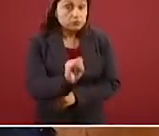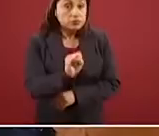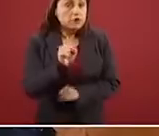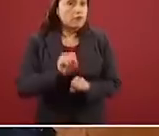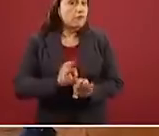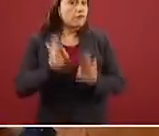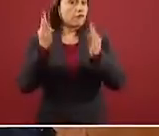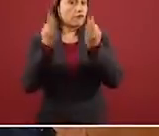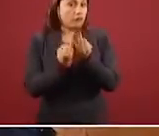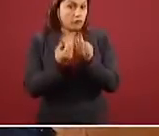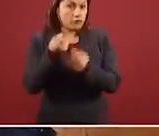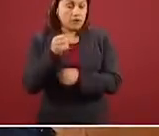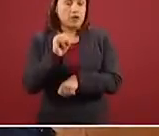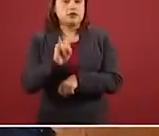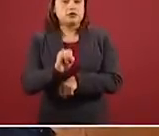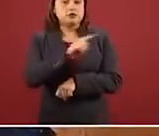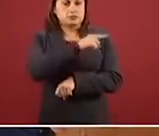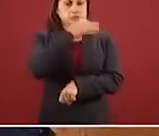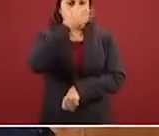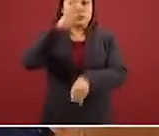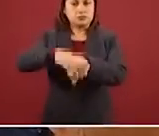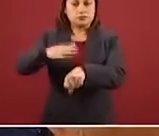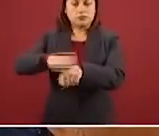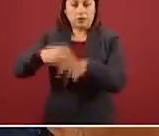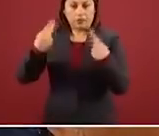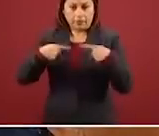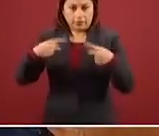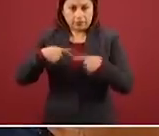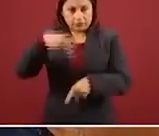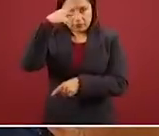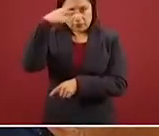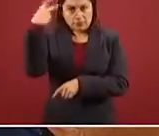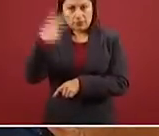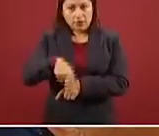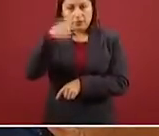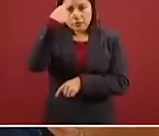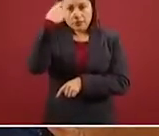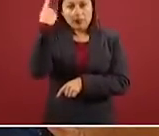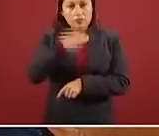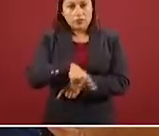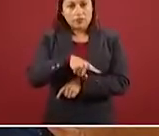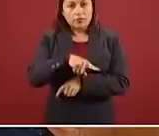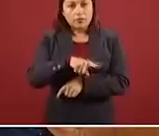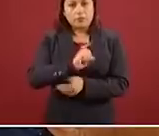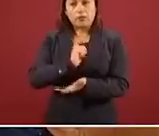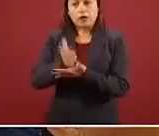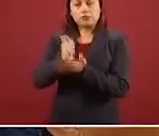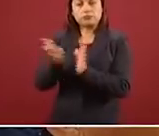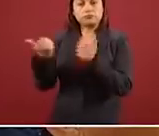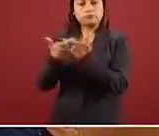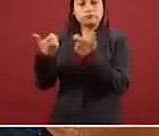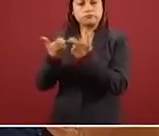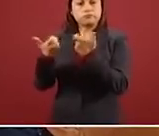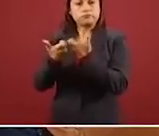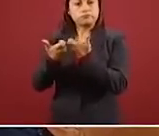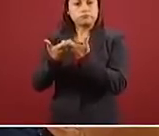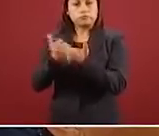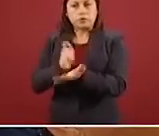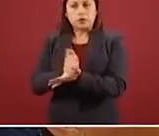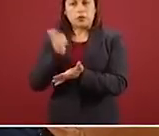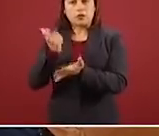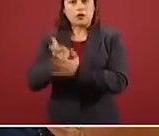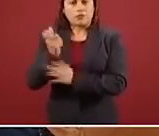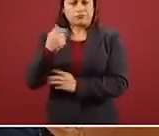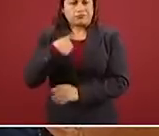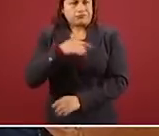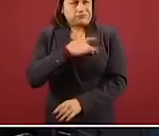usted convocara al pueblo de México para que de forma inmediata se pagara esto. En 2 meses yo creo que estaría